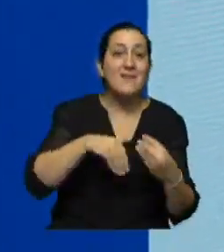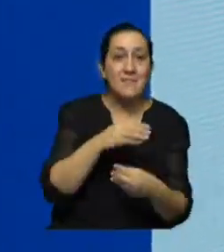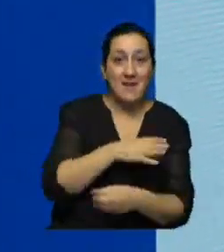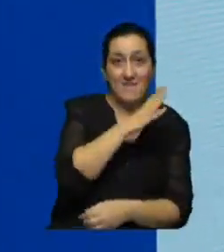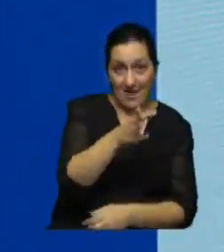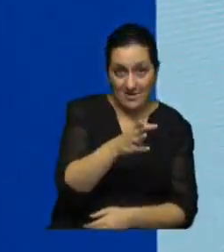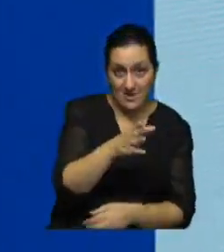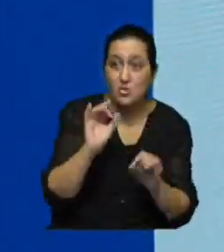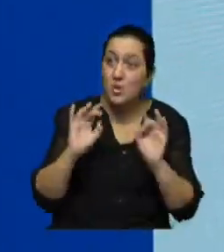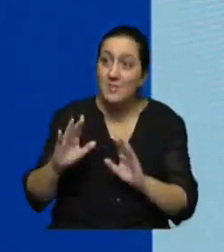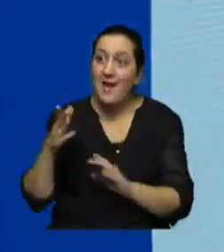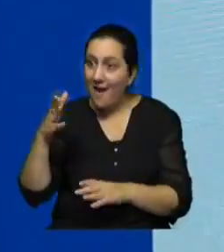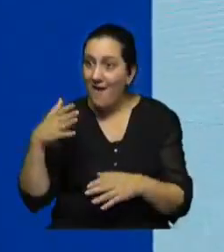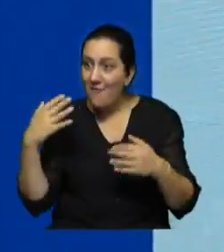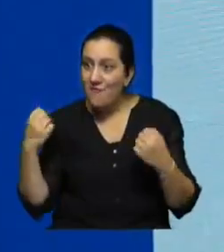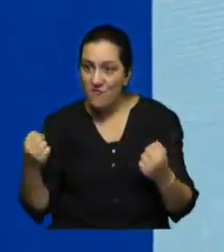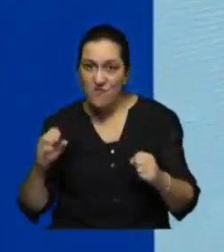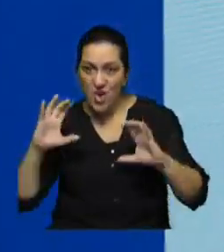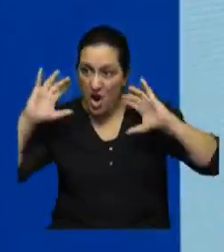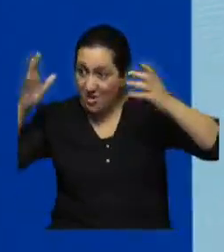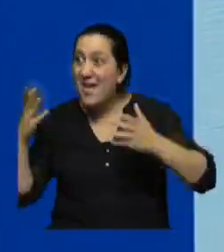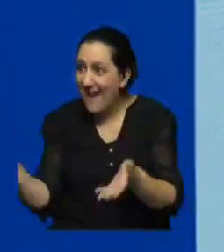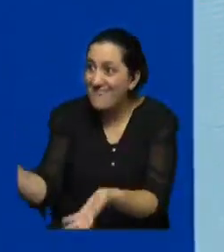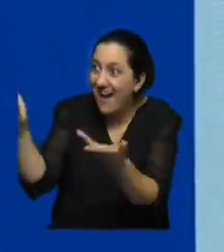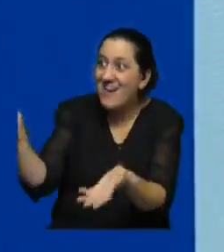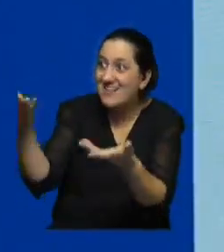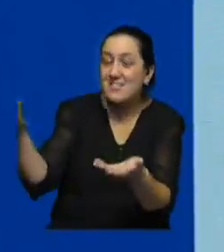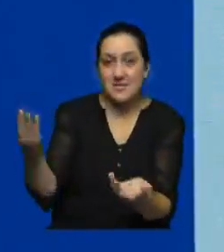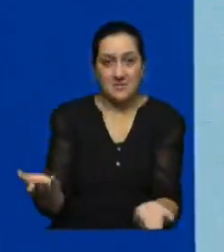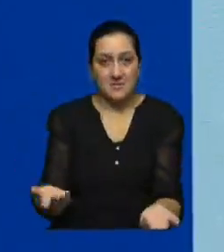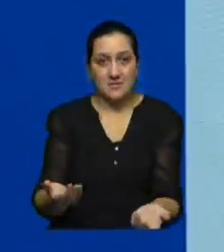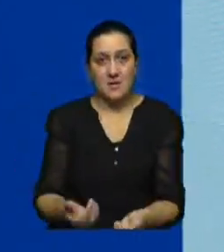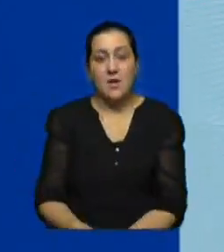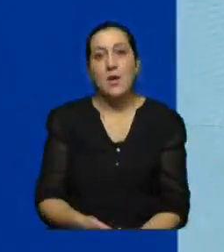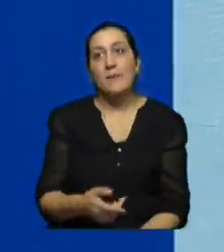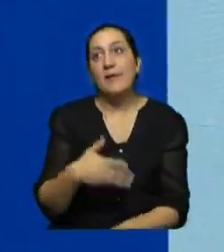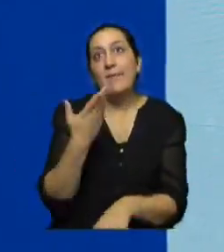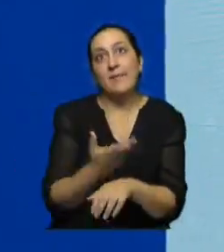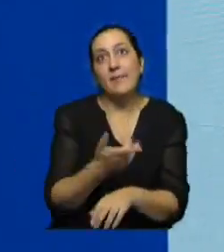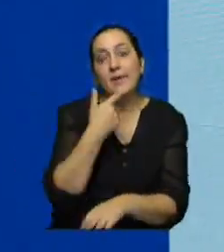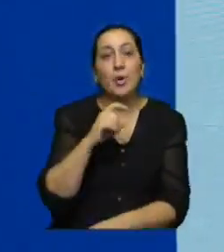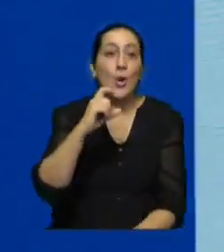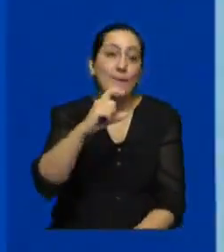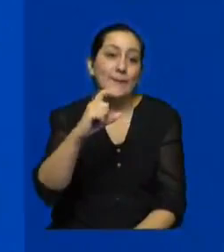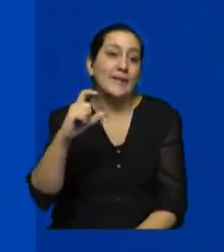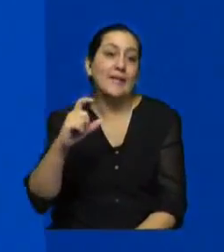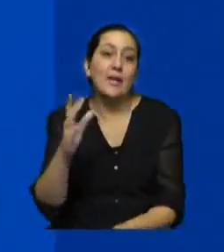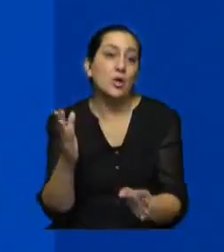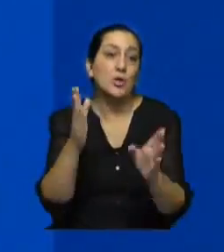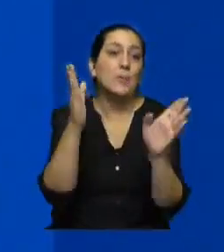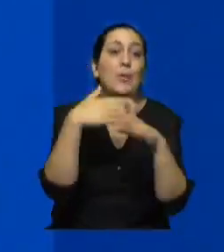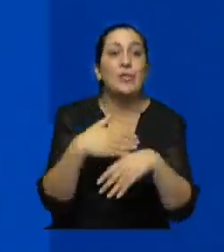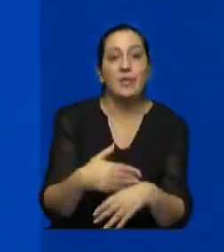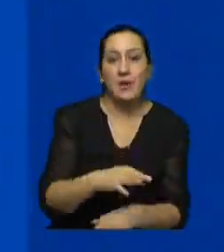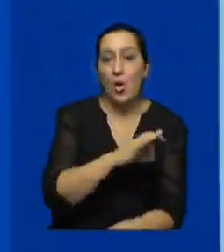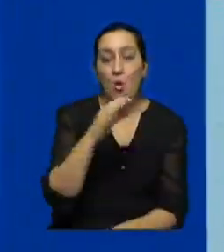ir. Porque entonces, claro, vamos a decir que no entren con pilas ni cosas que puedan tirar porque así, que no